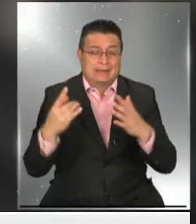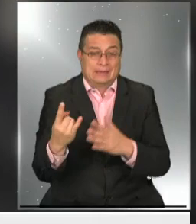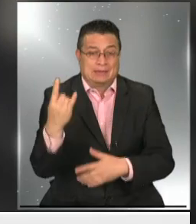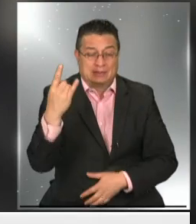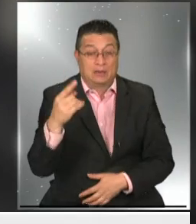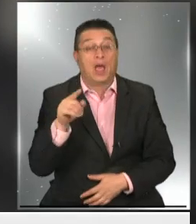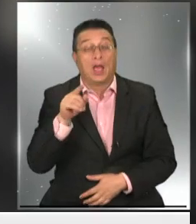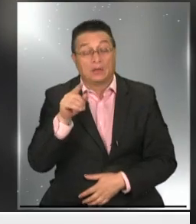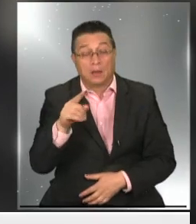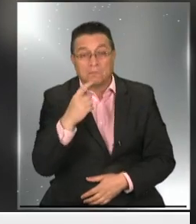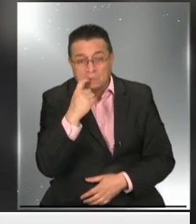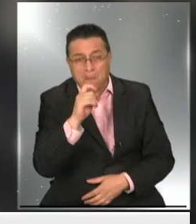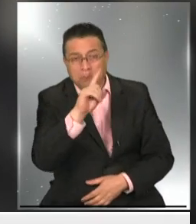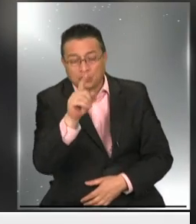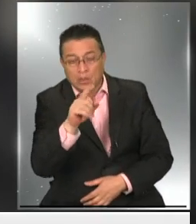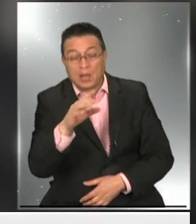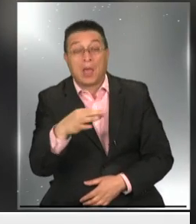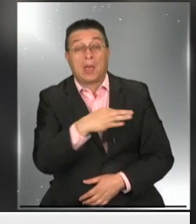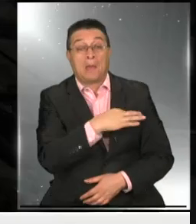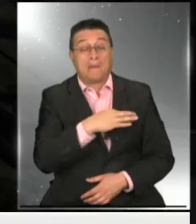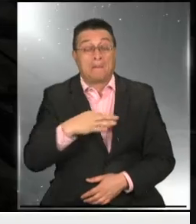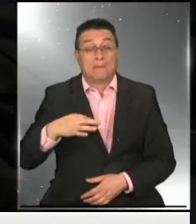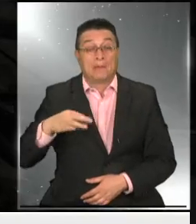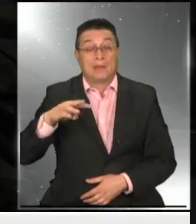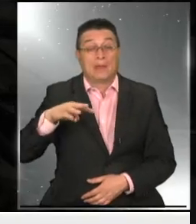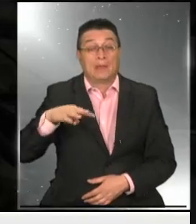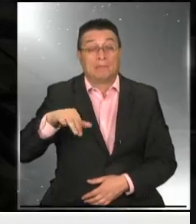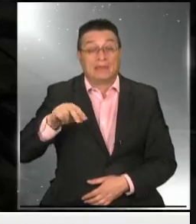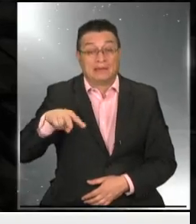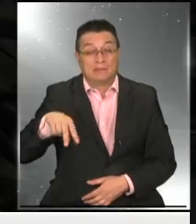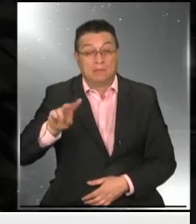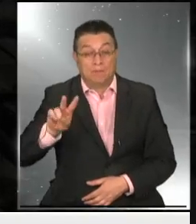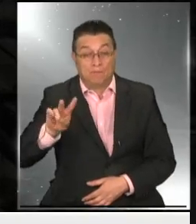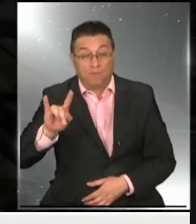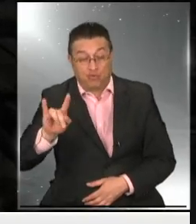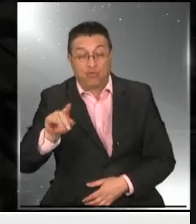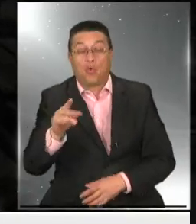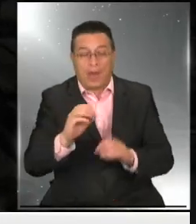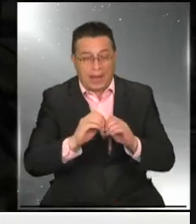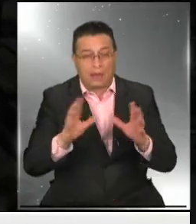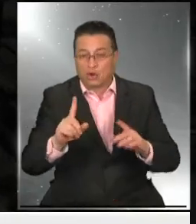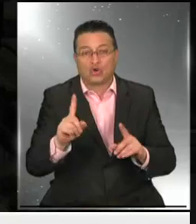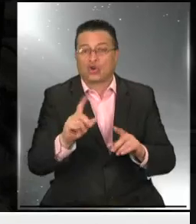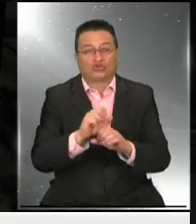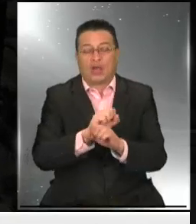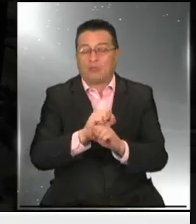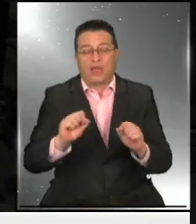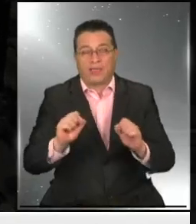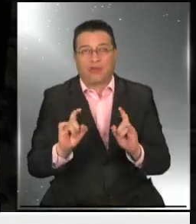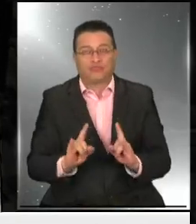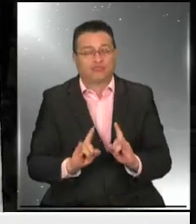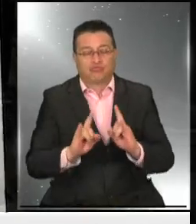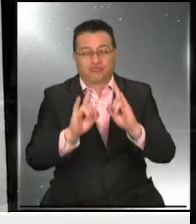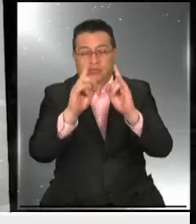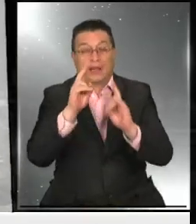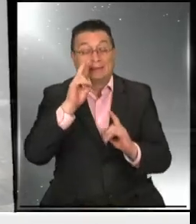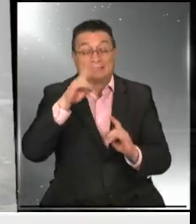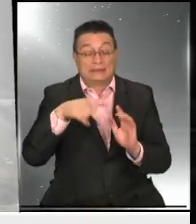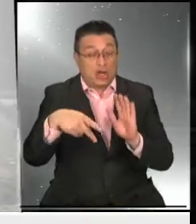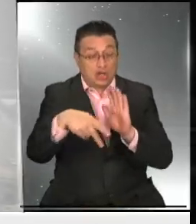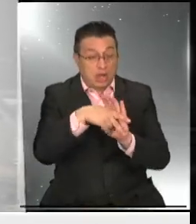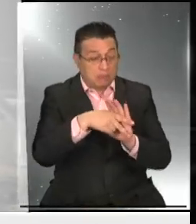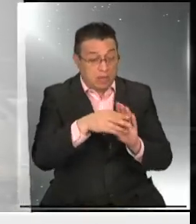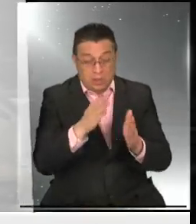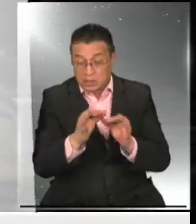la consulta, el MIMBU era claro. No es posible que una edificación continua sin normas que la